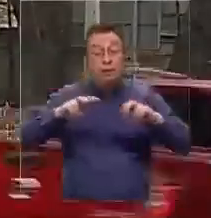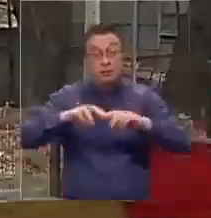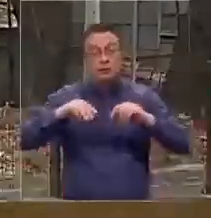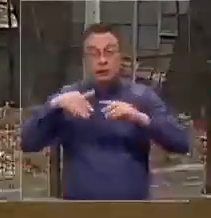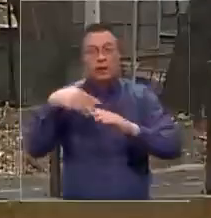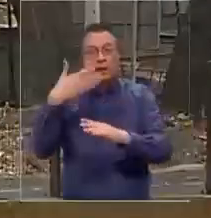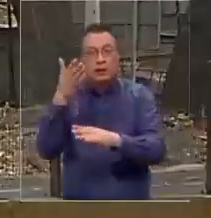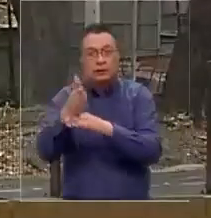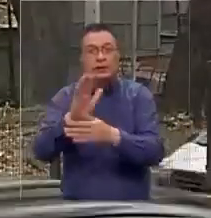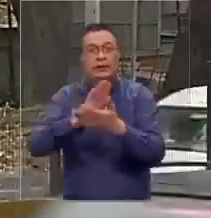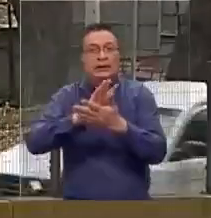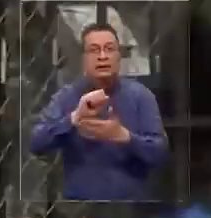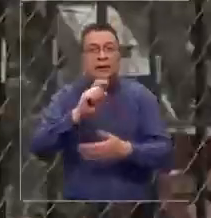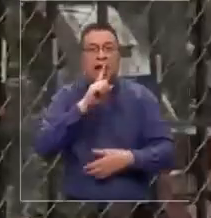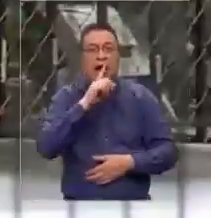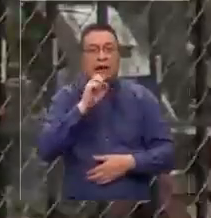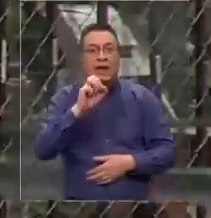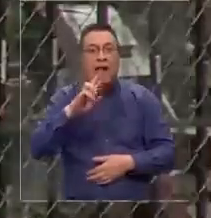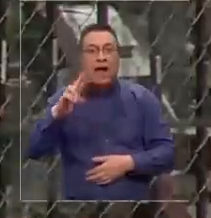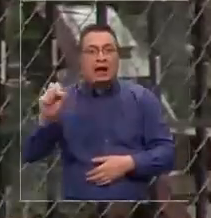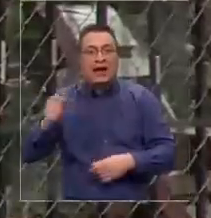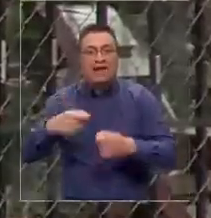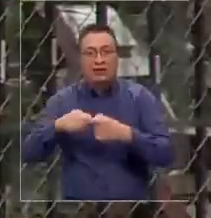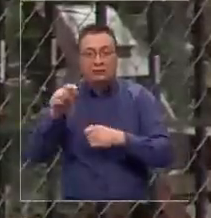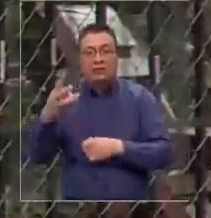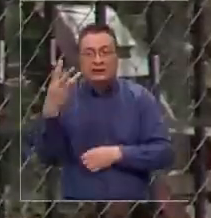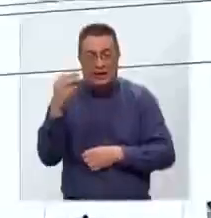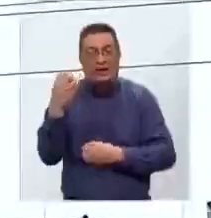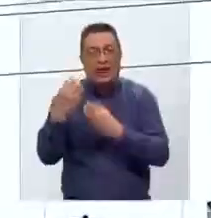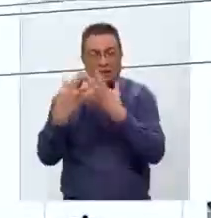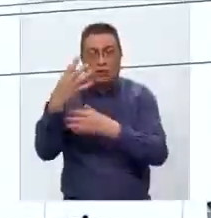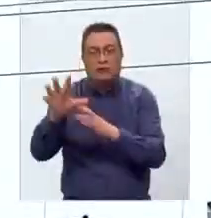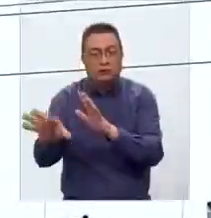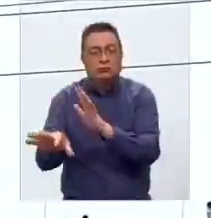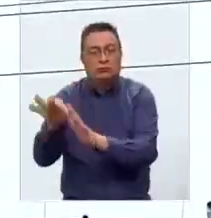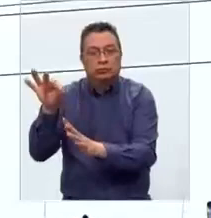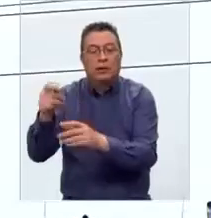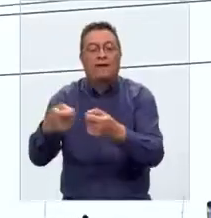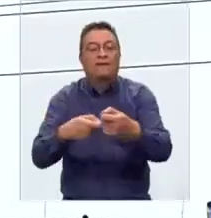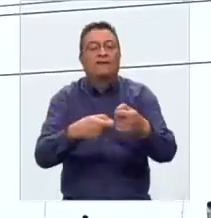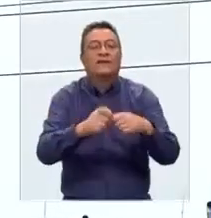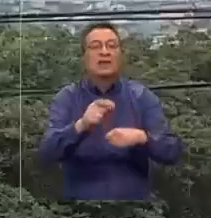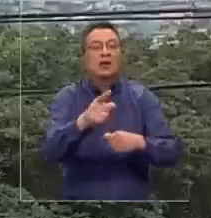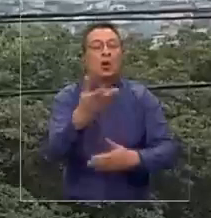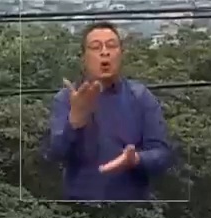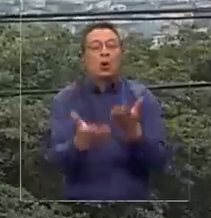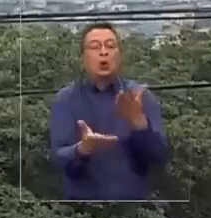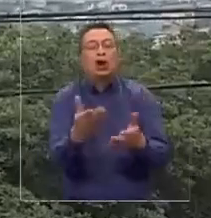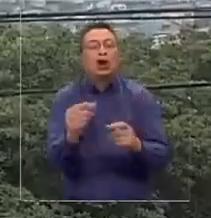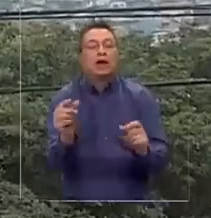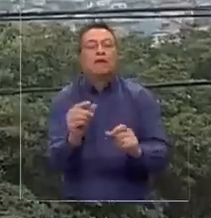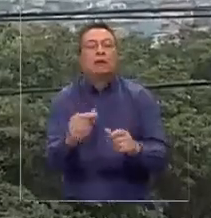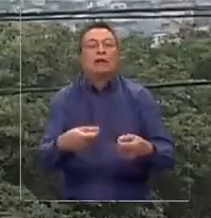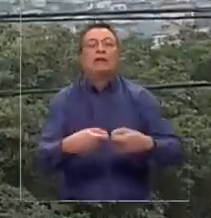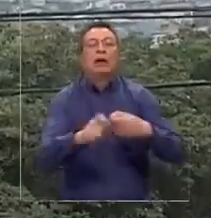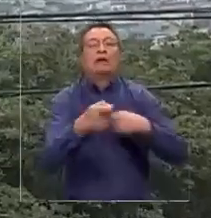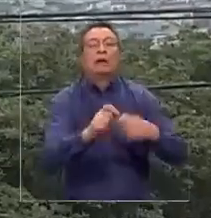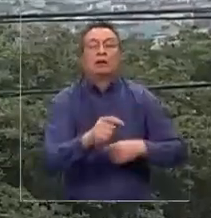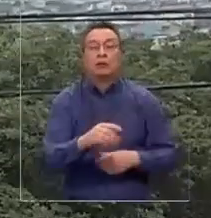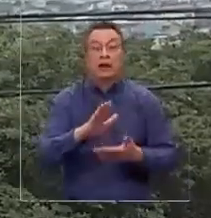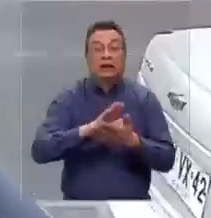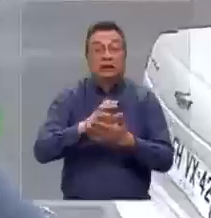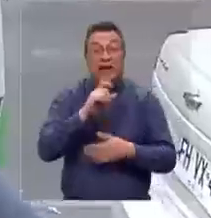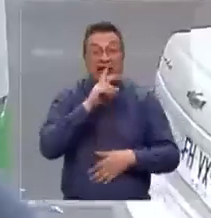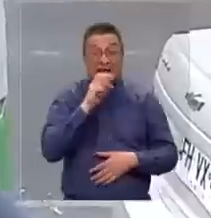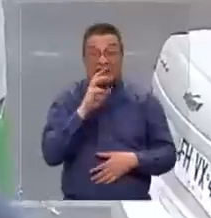llevó hasta una chatarrería. Ahí encontraron los 30 semáforos, los que habían sido vendidos al kilo como metal. ¿Como chatarra? ¿Usted